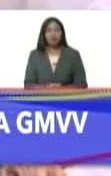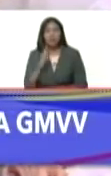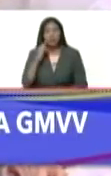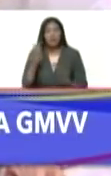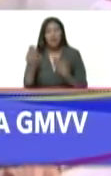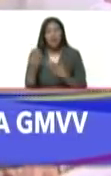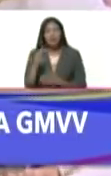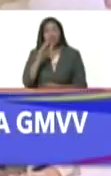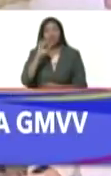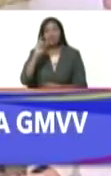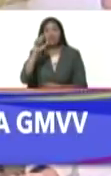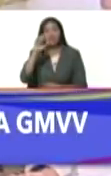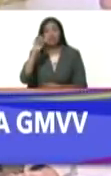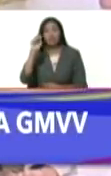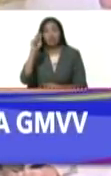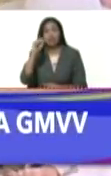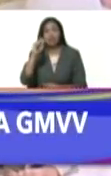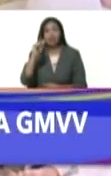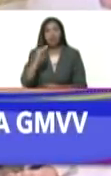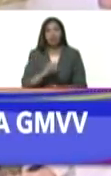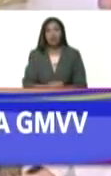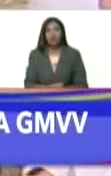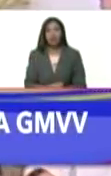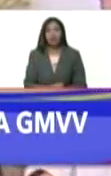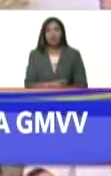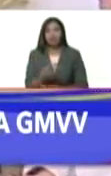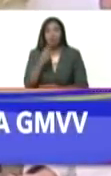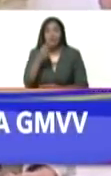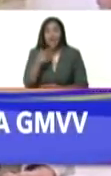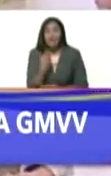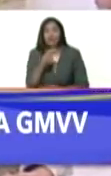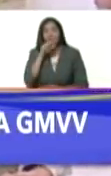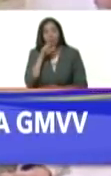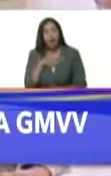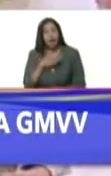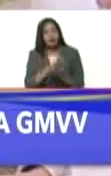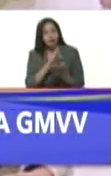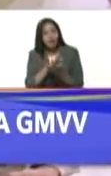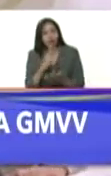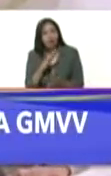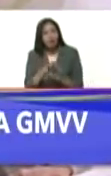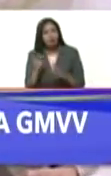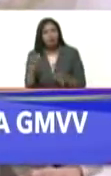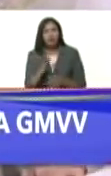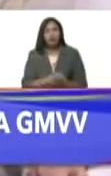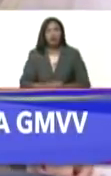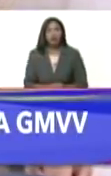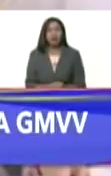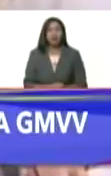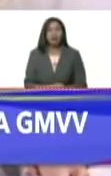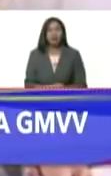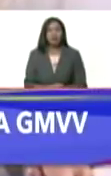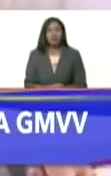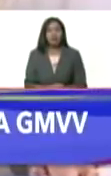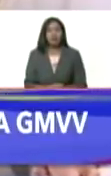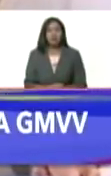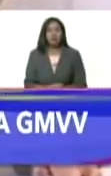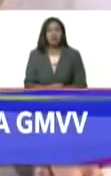Adelante, Liliana. No, ella quiere hablar, vale, ella quiere hablar. Buena.